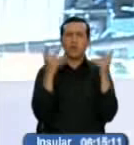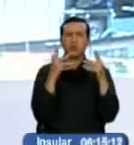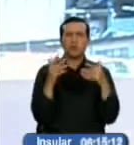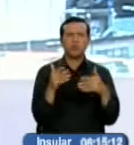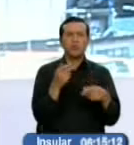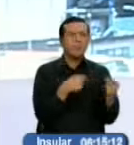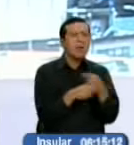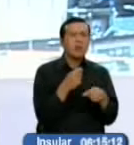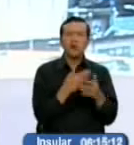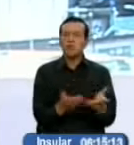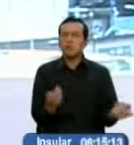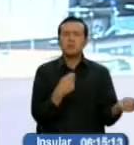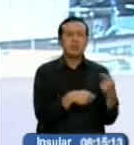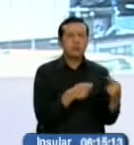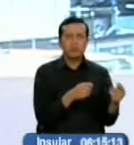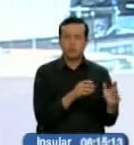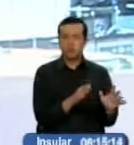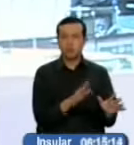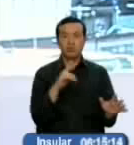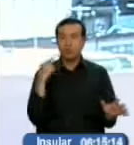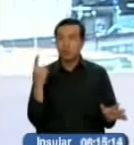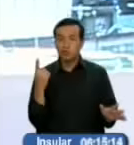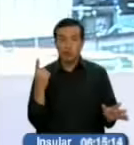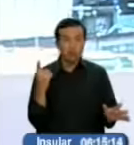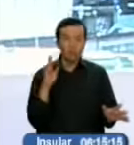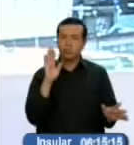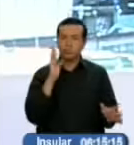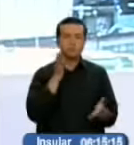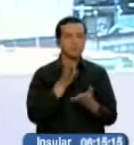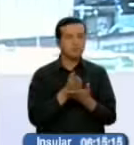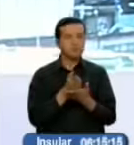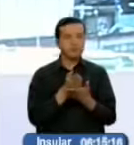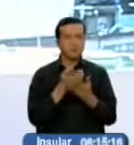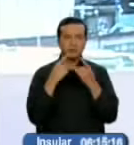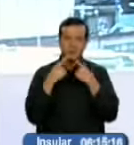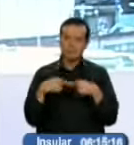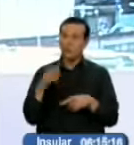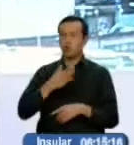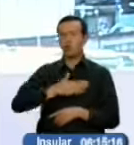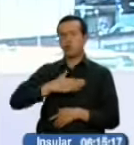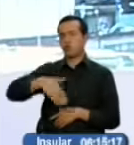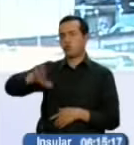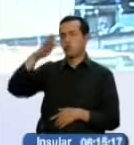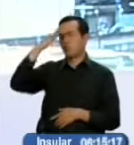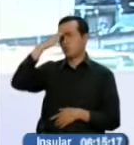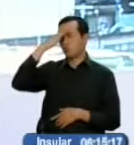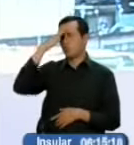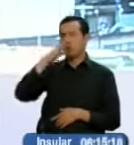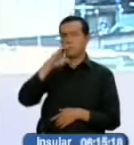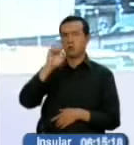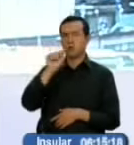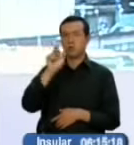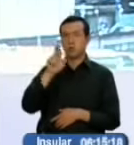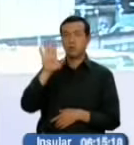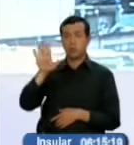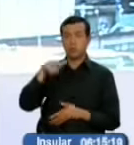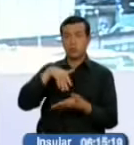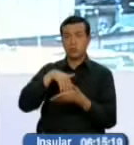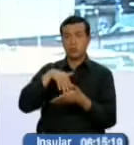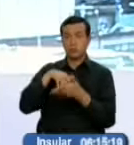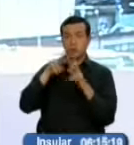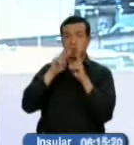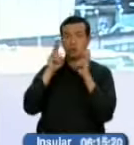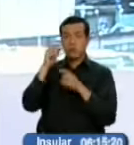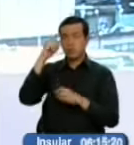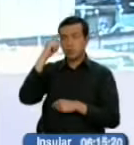privatización. Nosotros lo hemos retomado. Y en esto también, cuando me dicen, y yo sé que César es muy estudioso con respecto a lo que es